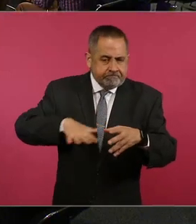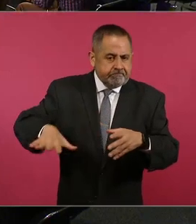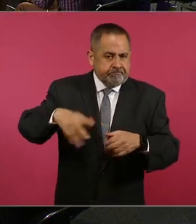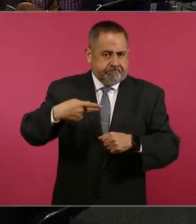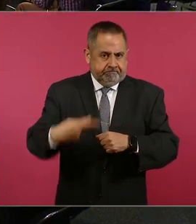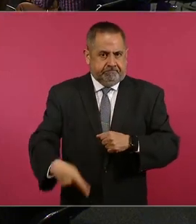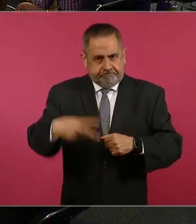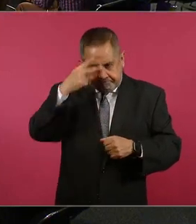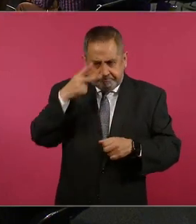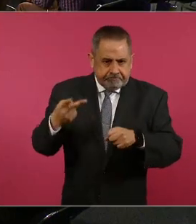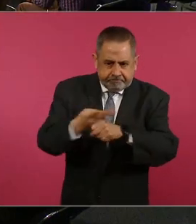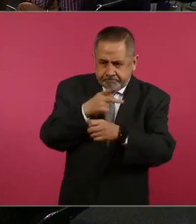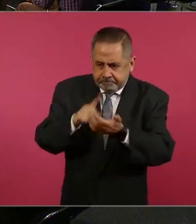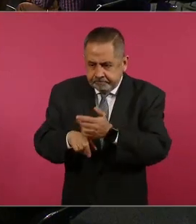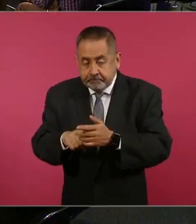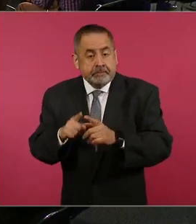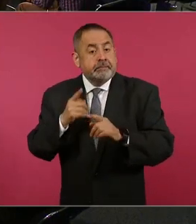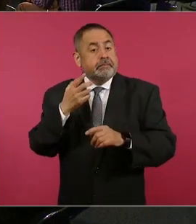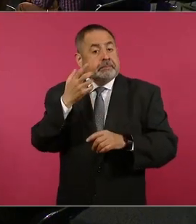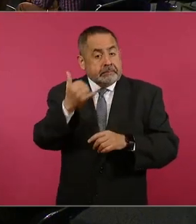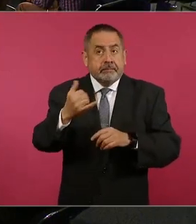circunstancias internacionales.